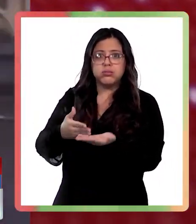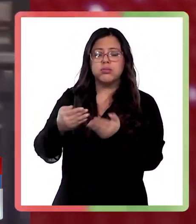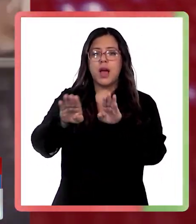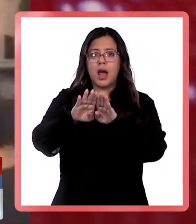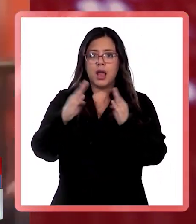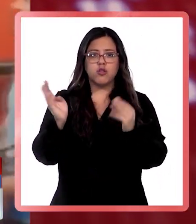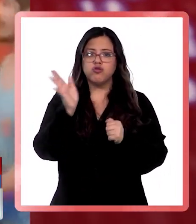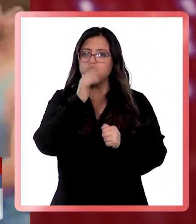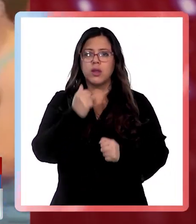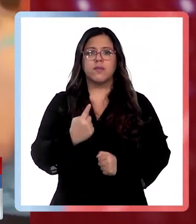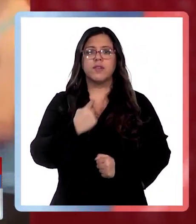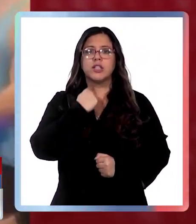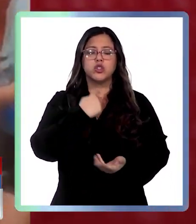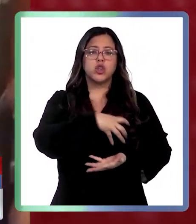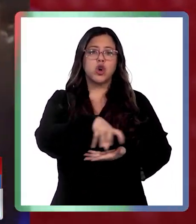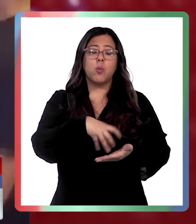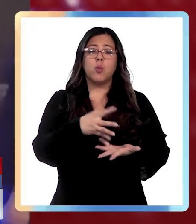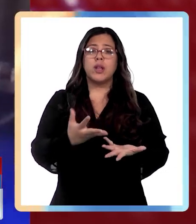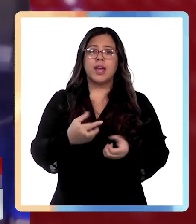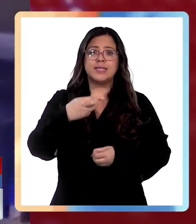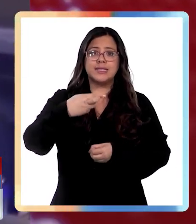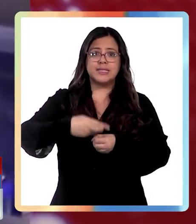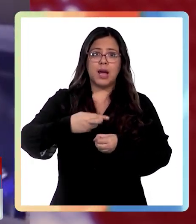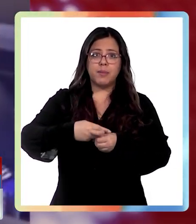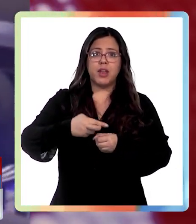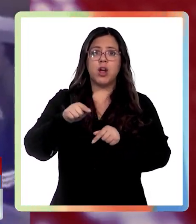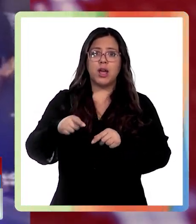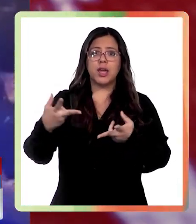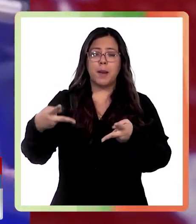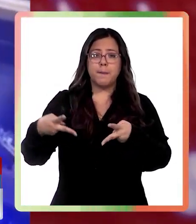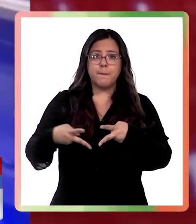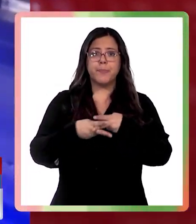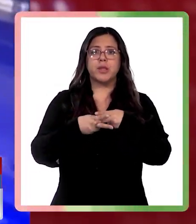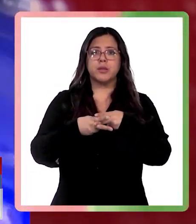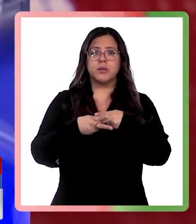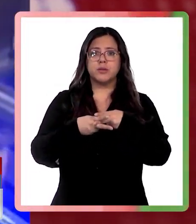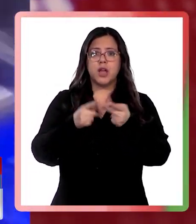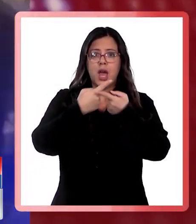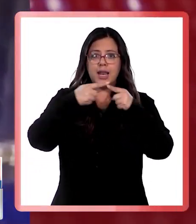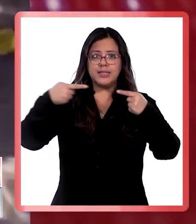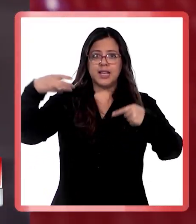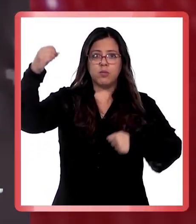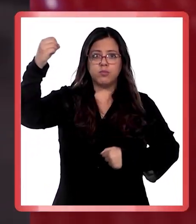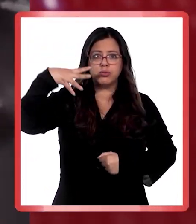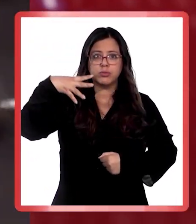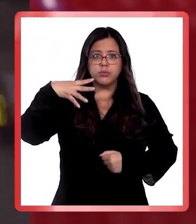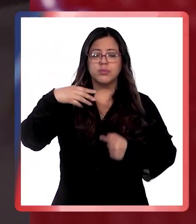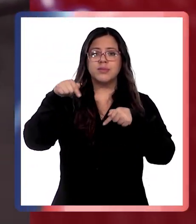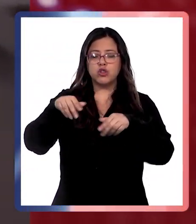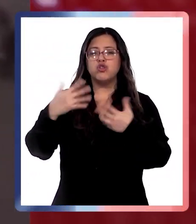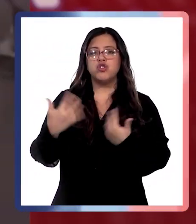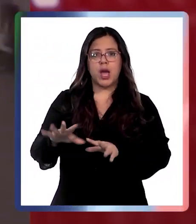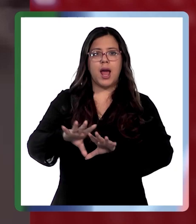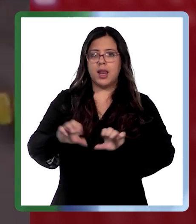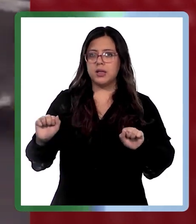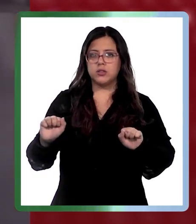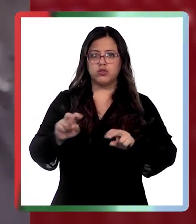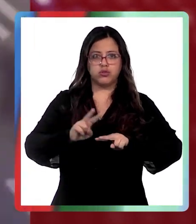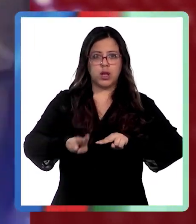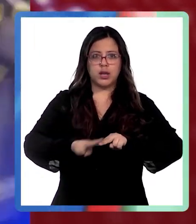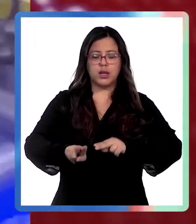encuentran operativos y sin daños. La comuna de San Pedro de Atacama sufrió un corte total del suministro eléctrico, el cual ya